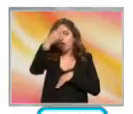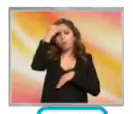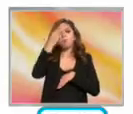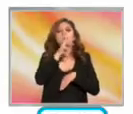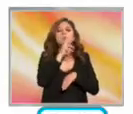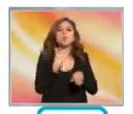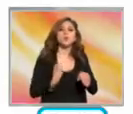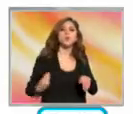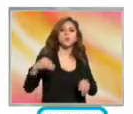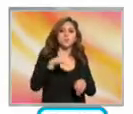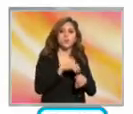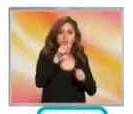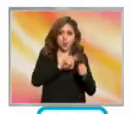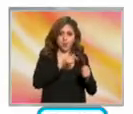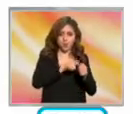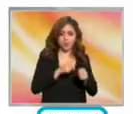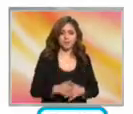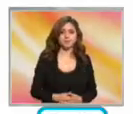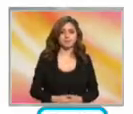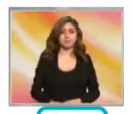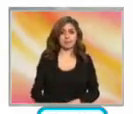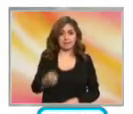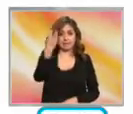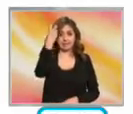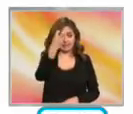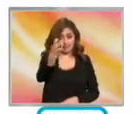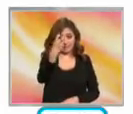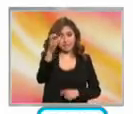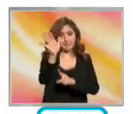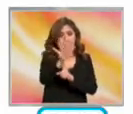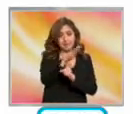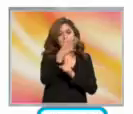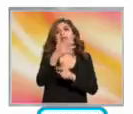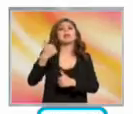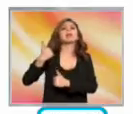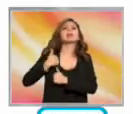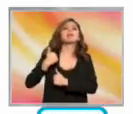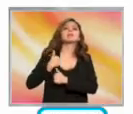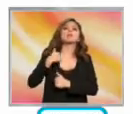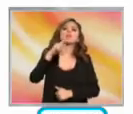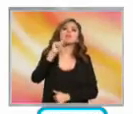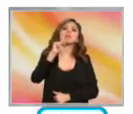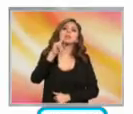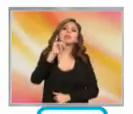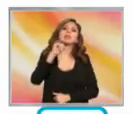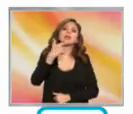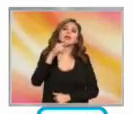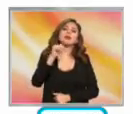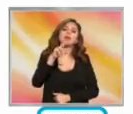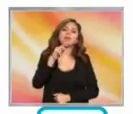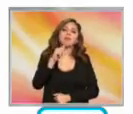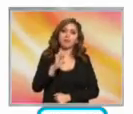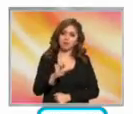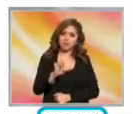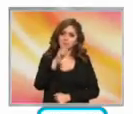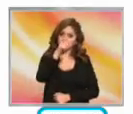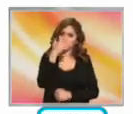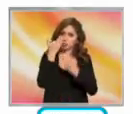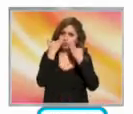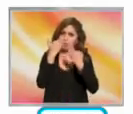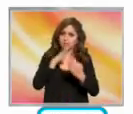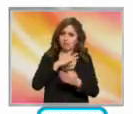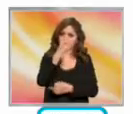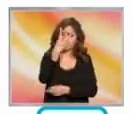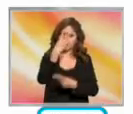le le ofrecen. ofrecieron, ¿no? Aquí tenemos precisamente la bandera del ejército trigarante, Francisco. Esta bandera, pues vemos que tiene ahí